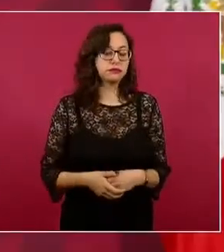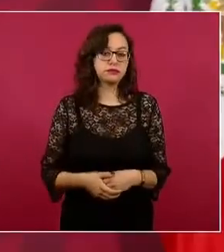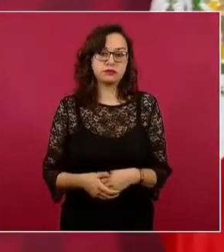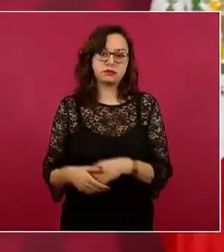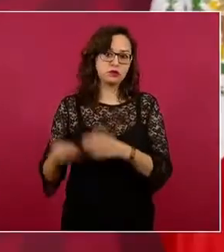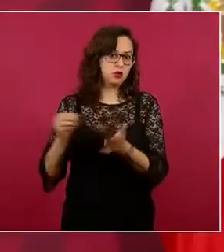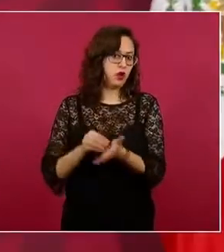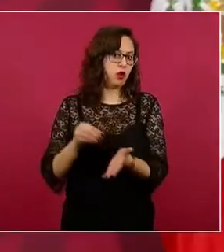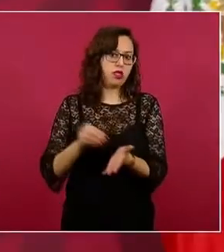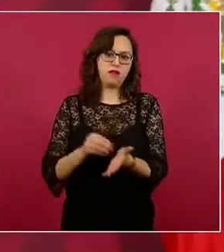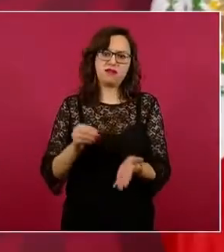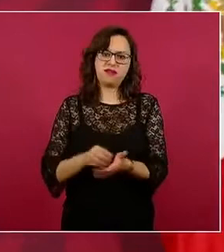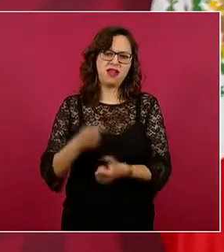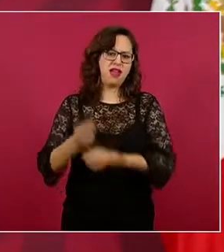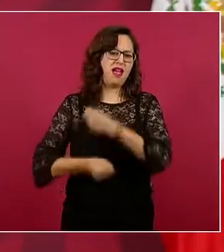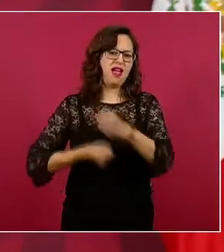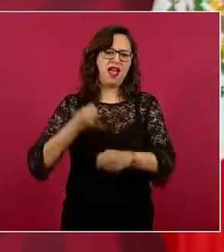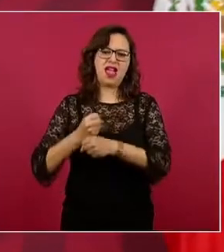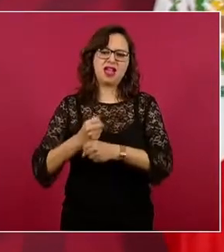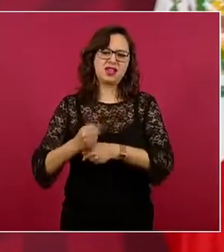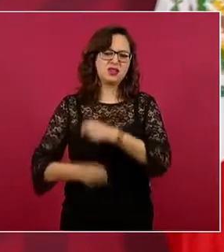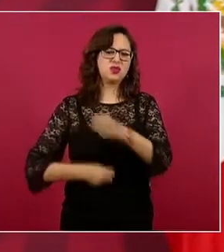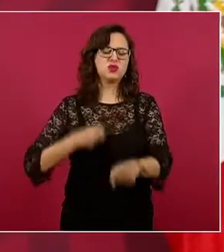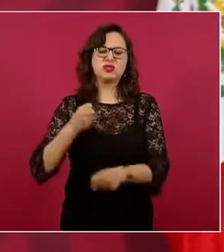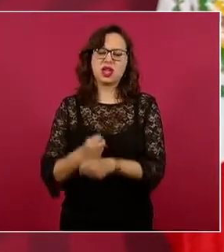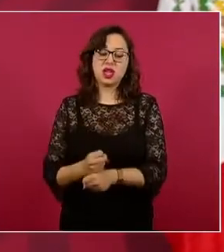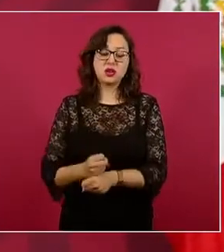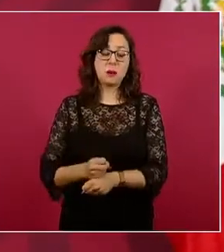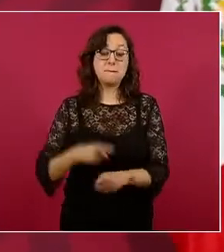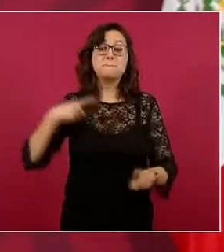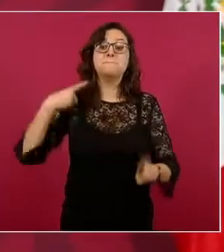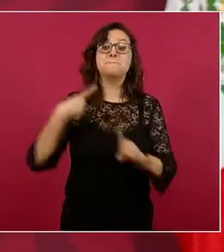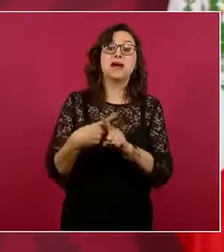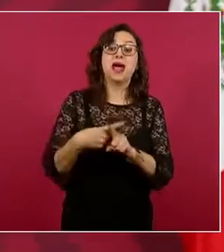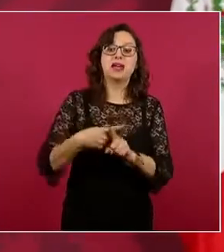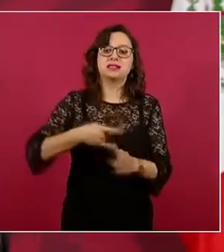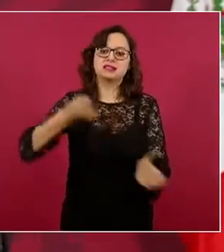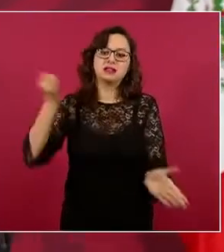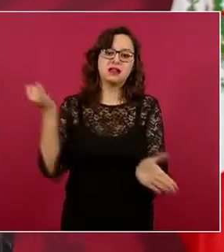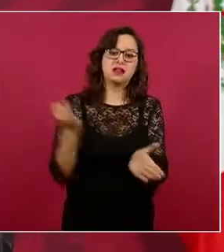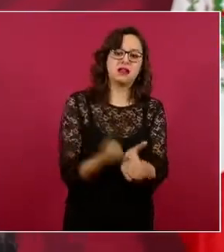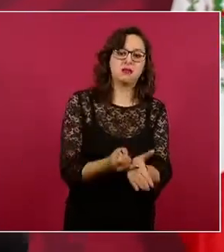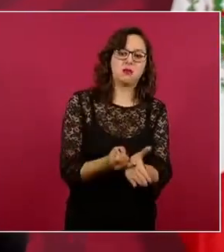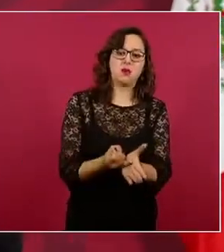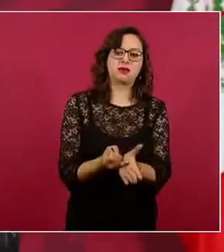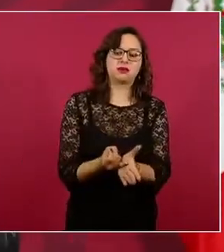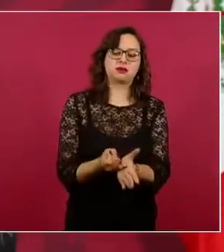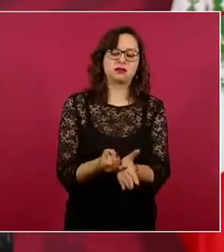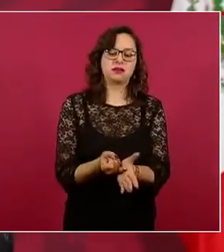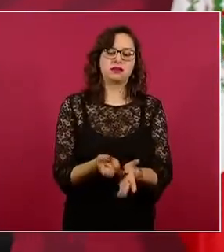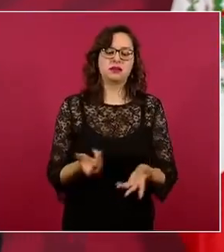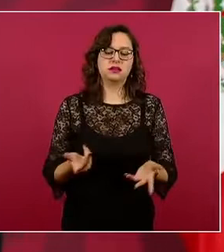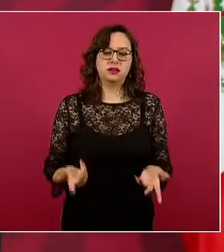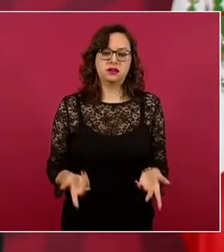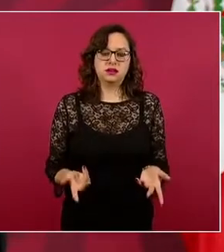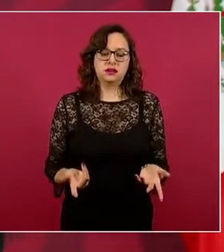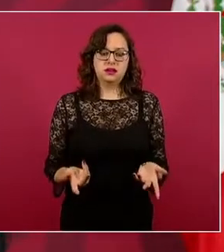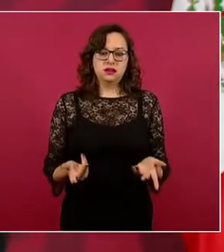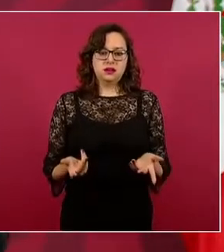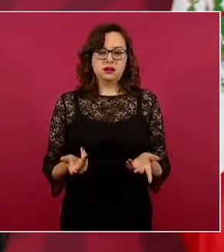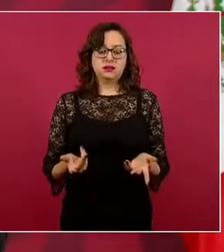pagándola, pagando intereses, porque todavía se